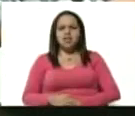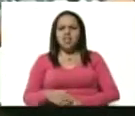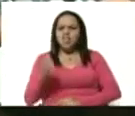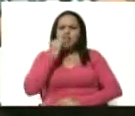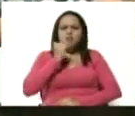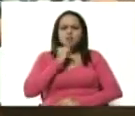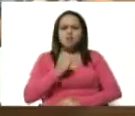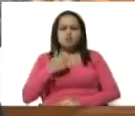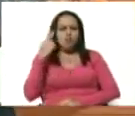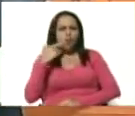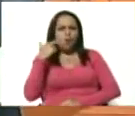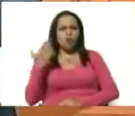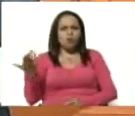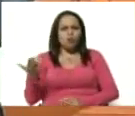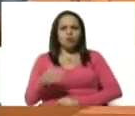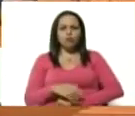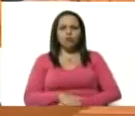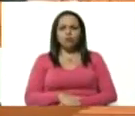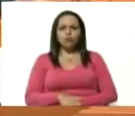basta.